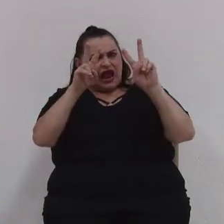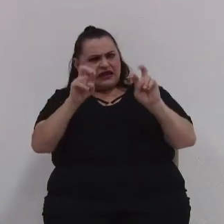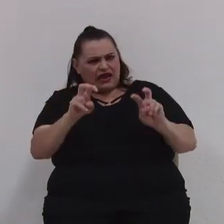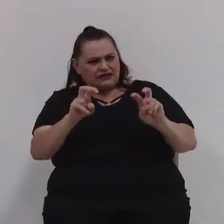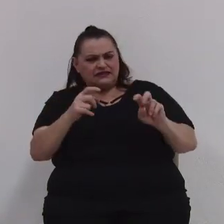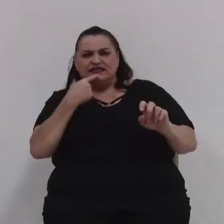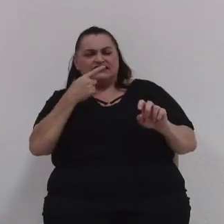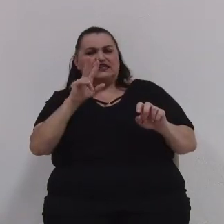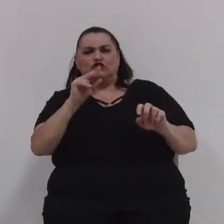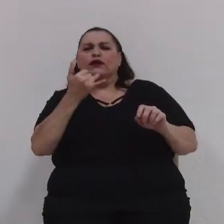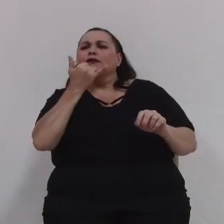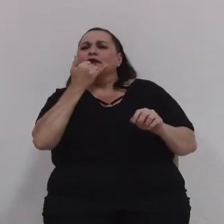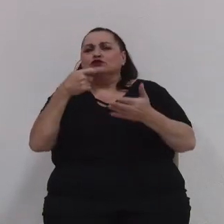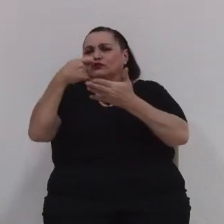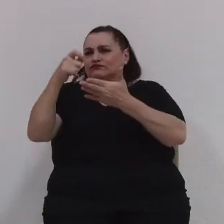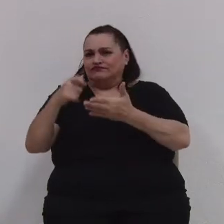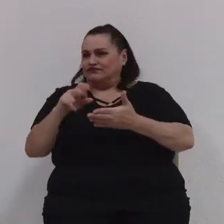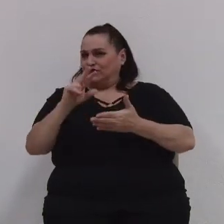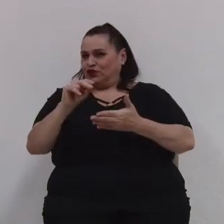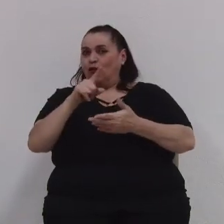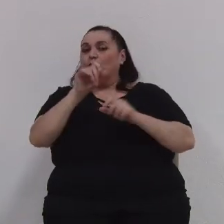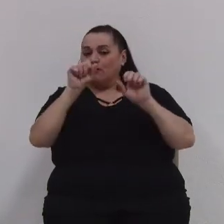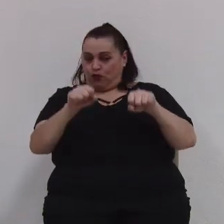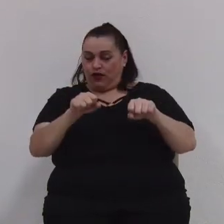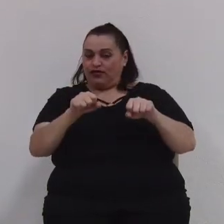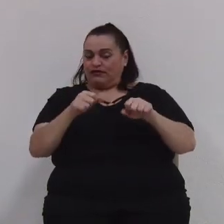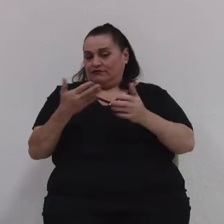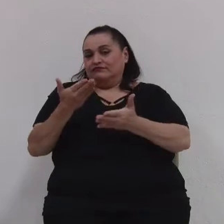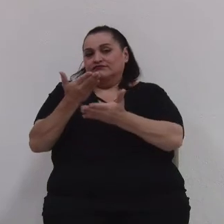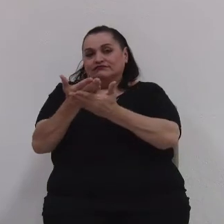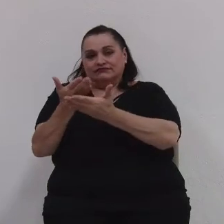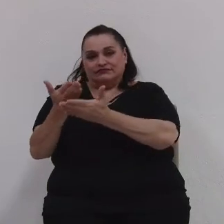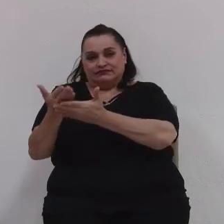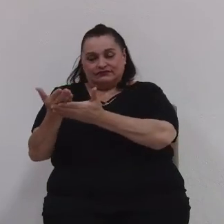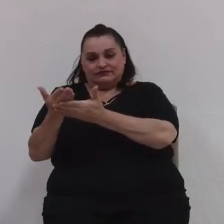qué barbaridad lo que pasó, ¿no? Porque puede dar origen digamos, a